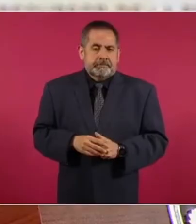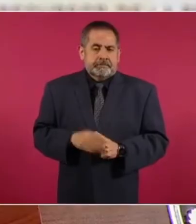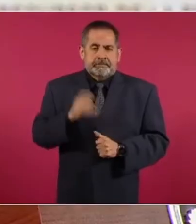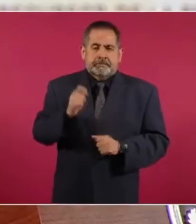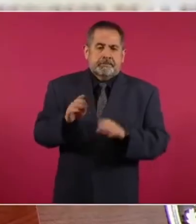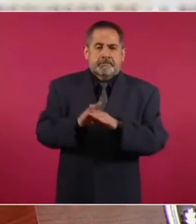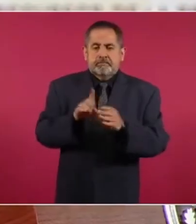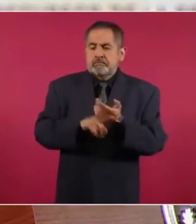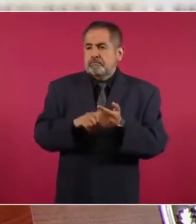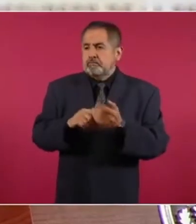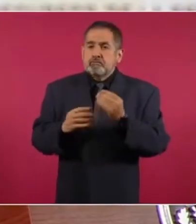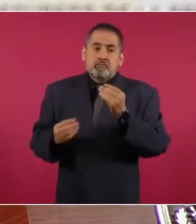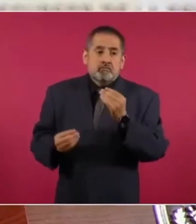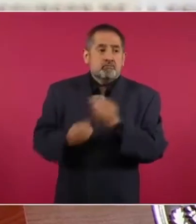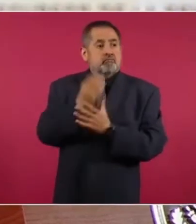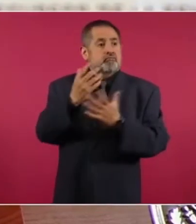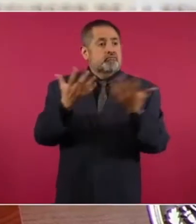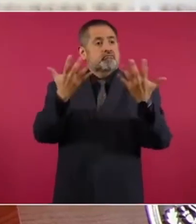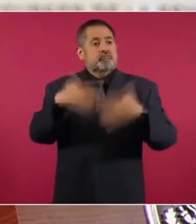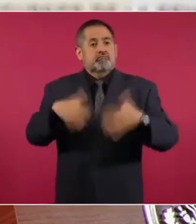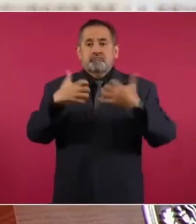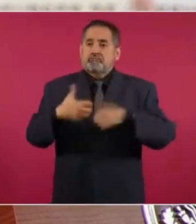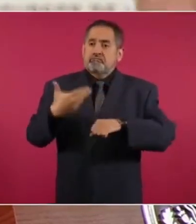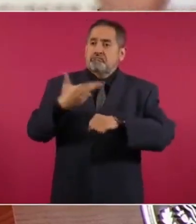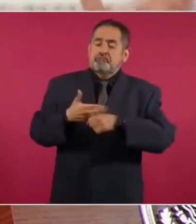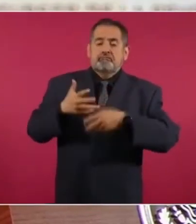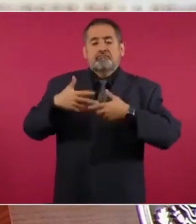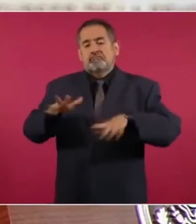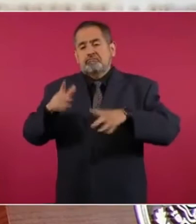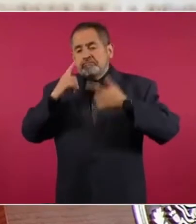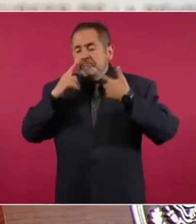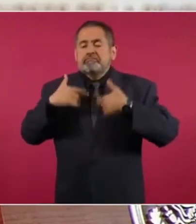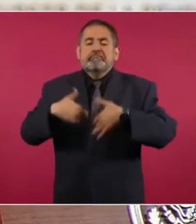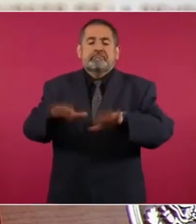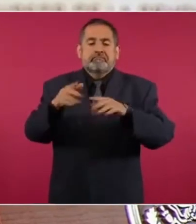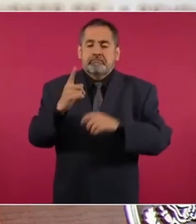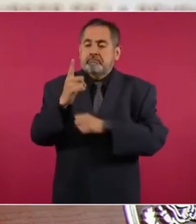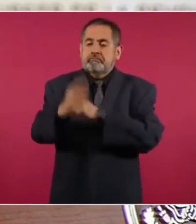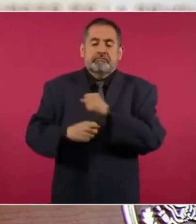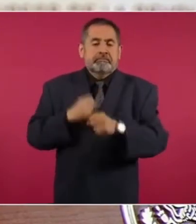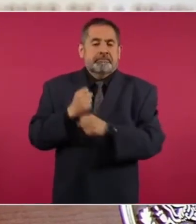vamos a crear una empresa y que al año